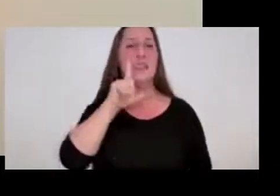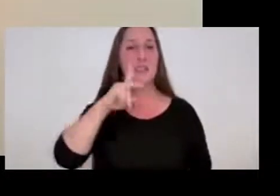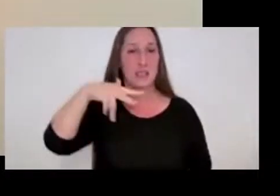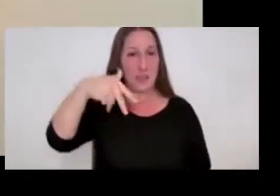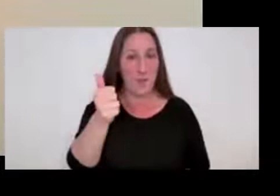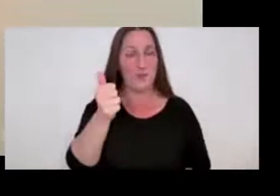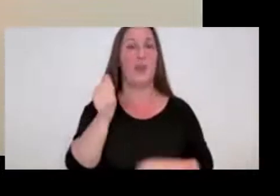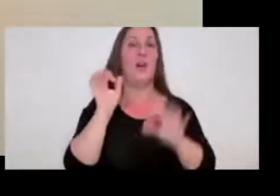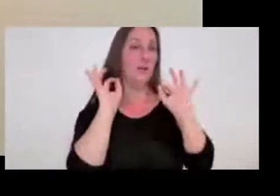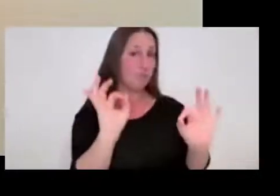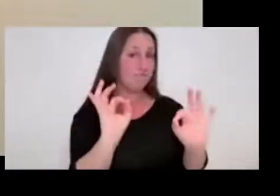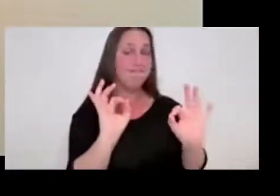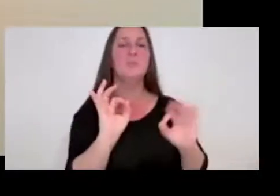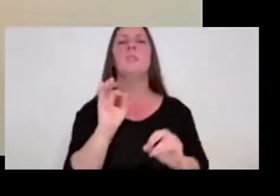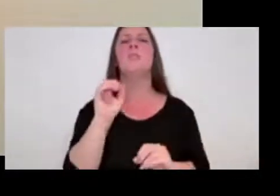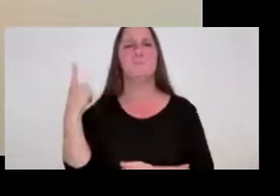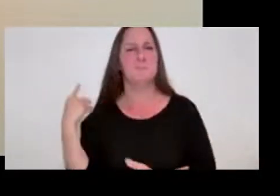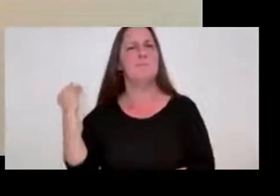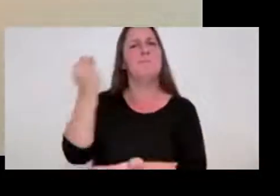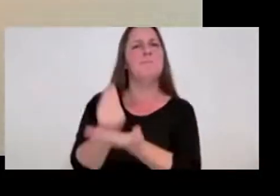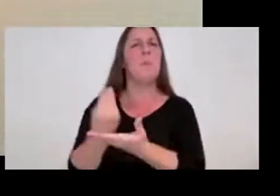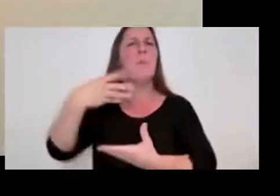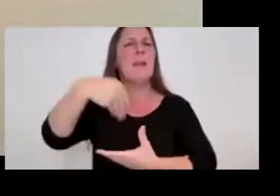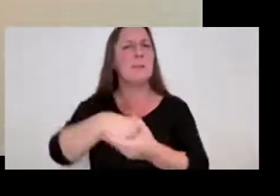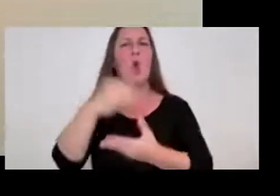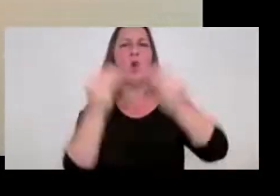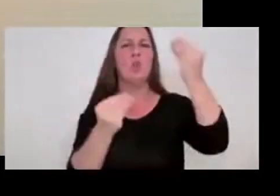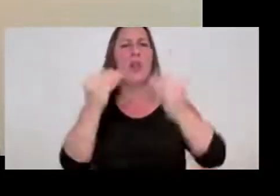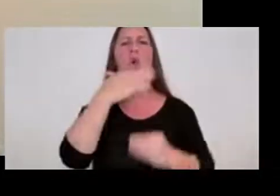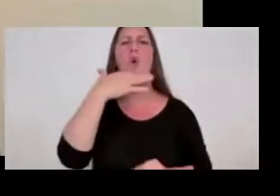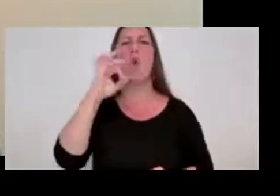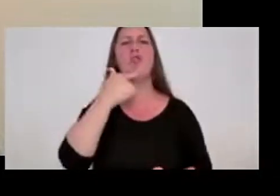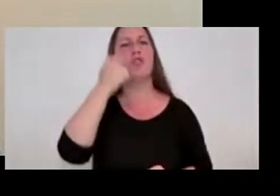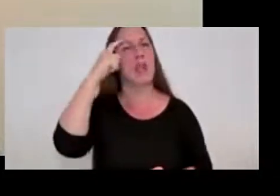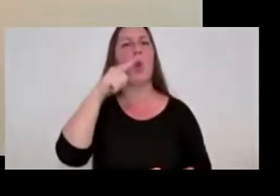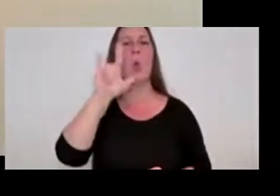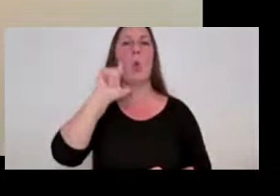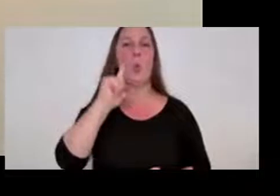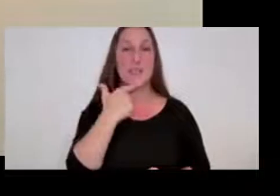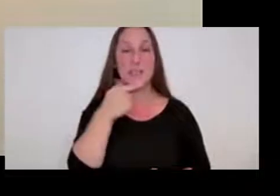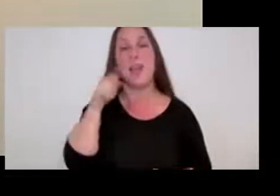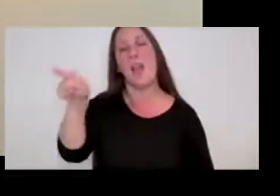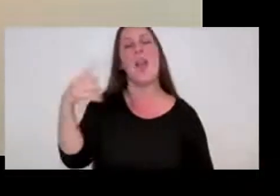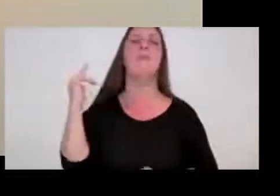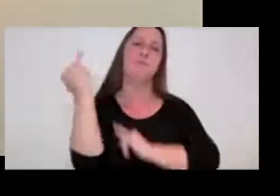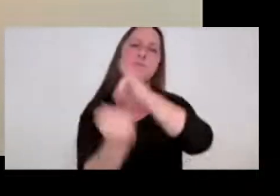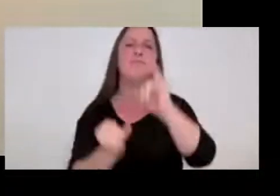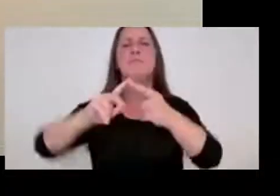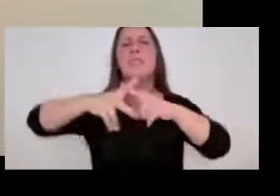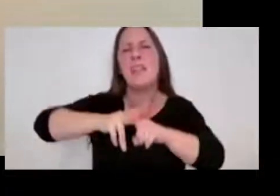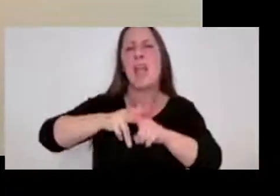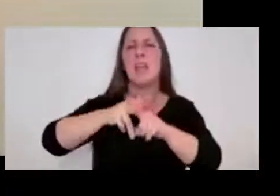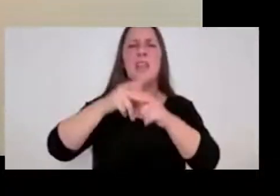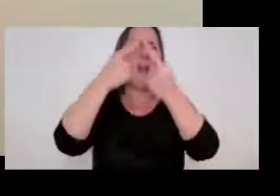vamos a contar con la participación del contador José Luis Eteris, que nos va a brindar las técnicas y herramientas